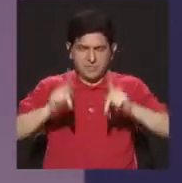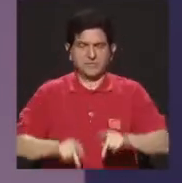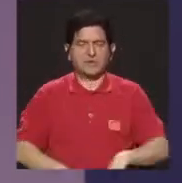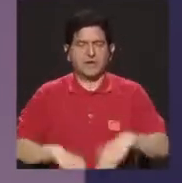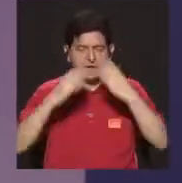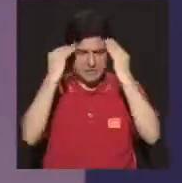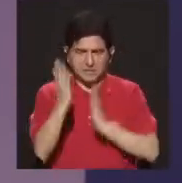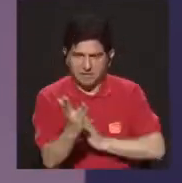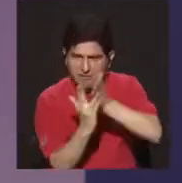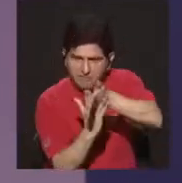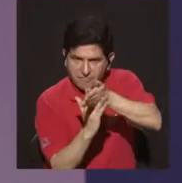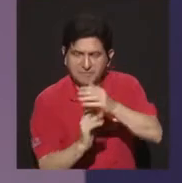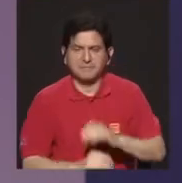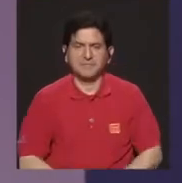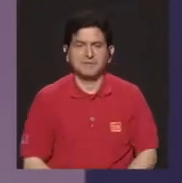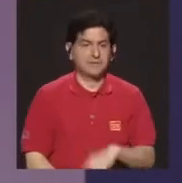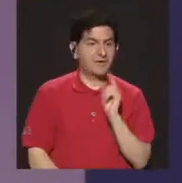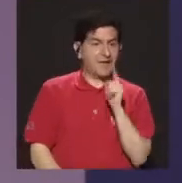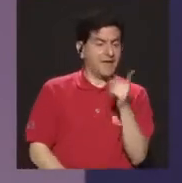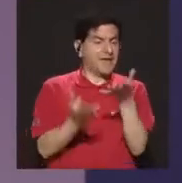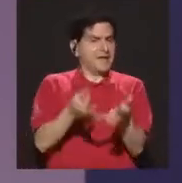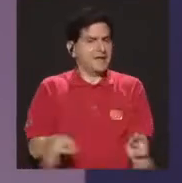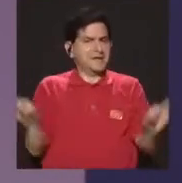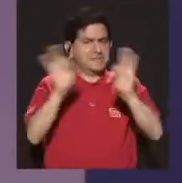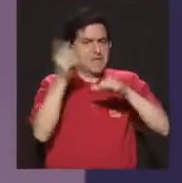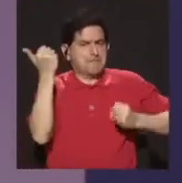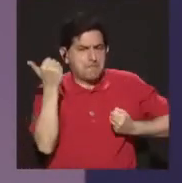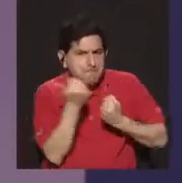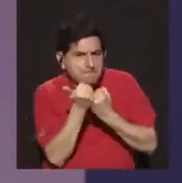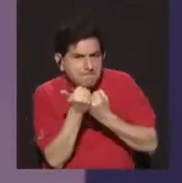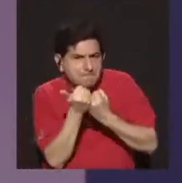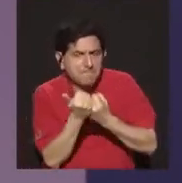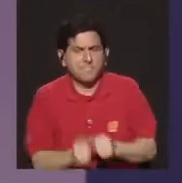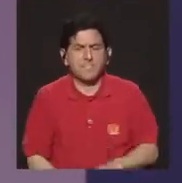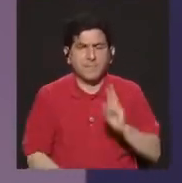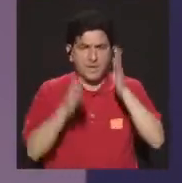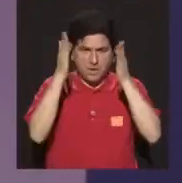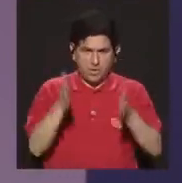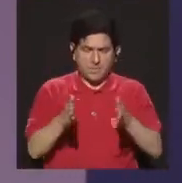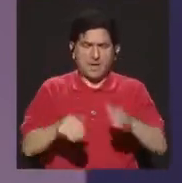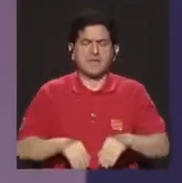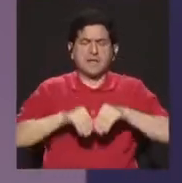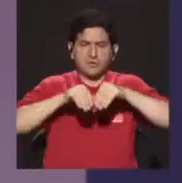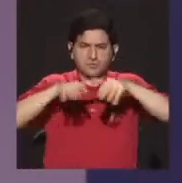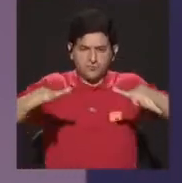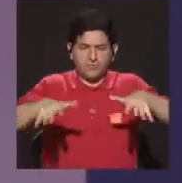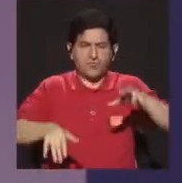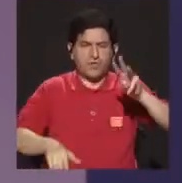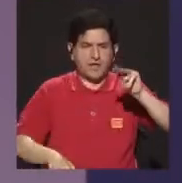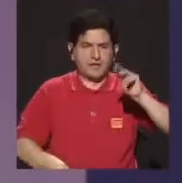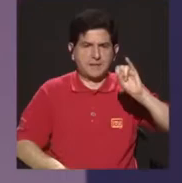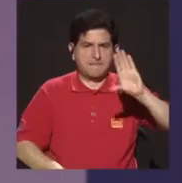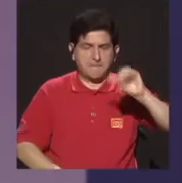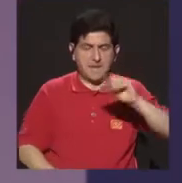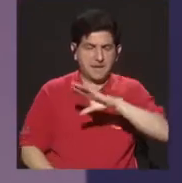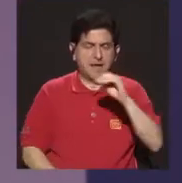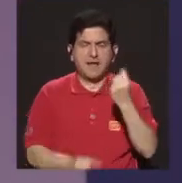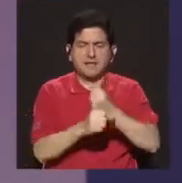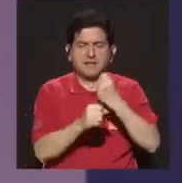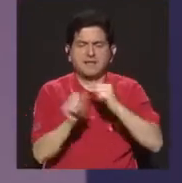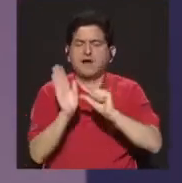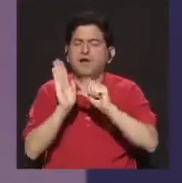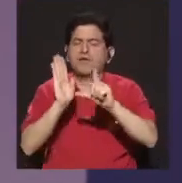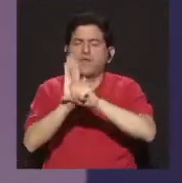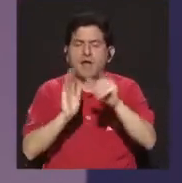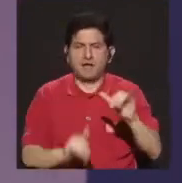eso fue el muy importante apoyo pues de compañeros y compañeras de la rítmica pero también el trabajo legislativo teniendo claro